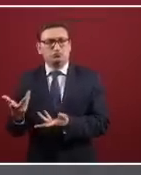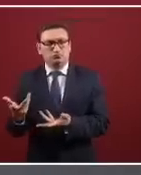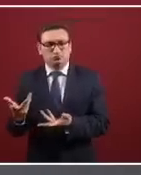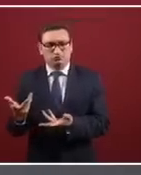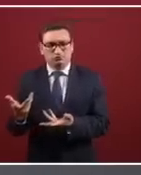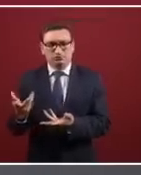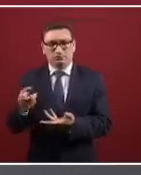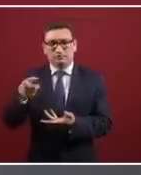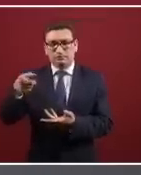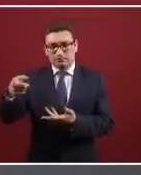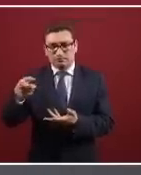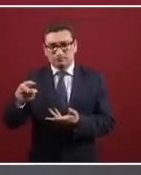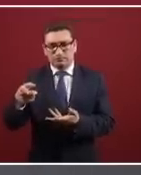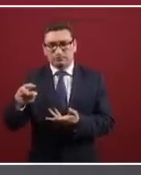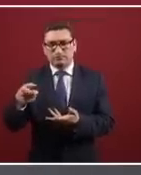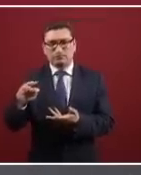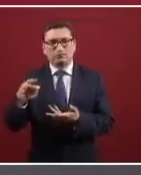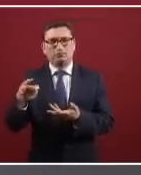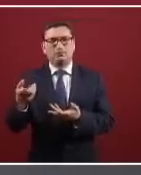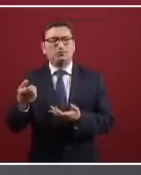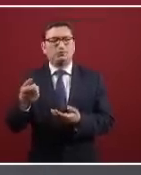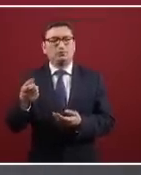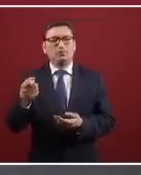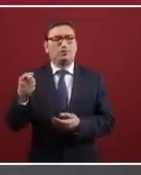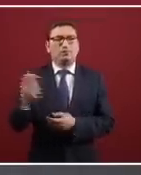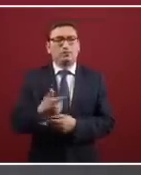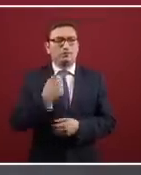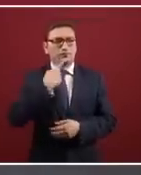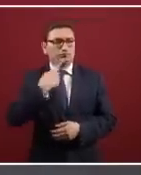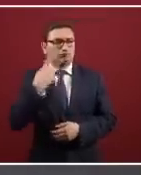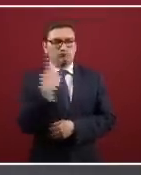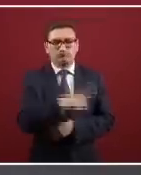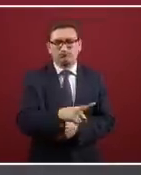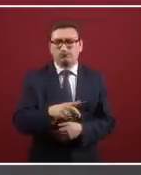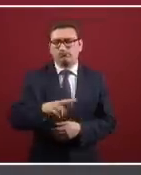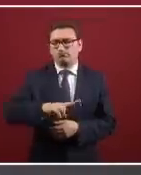nunca presentó una denuncia